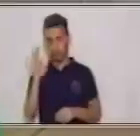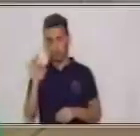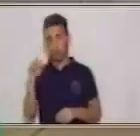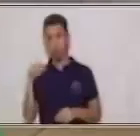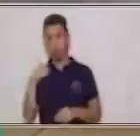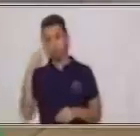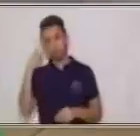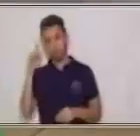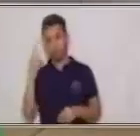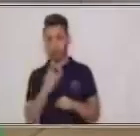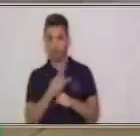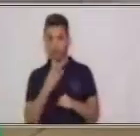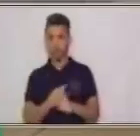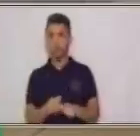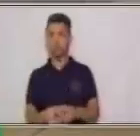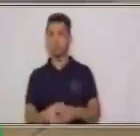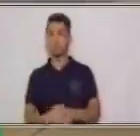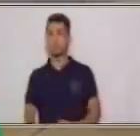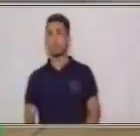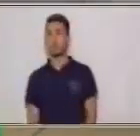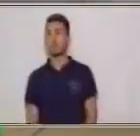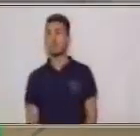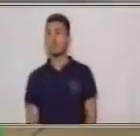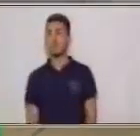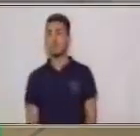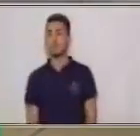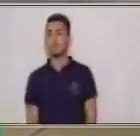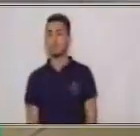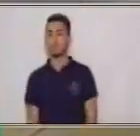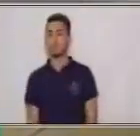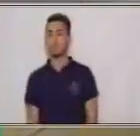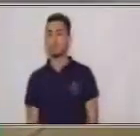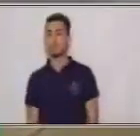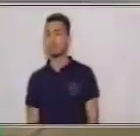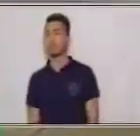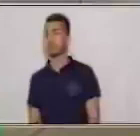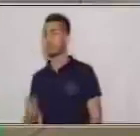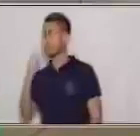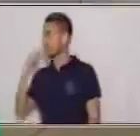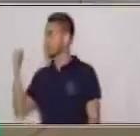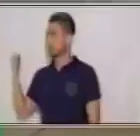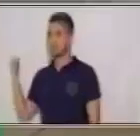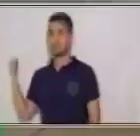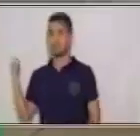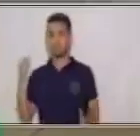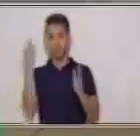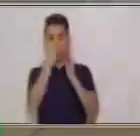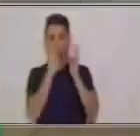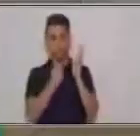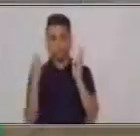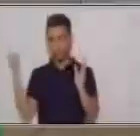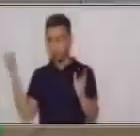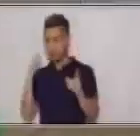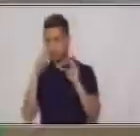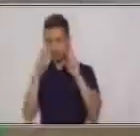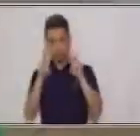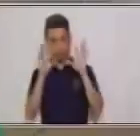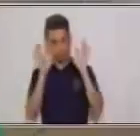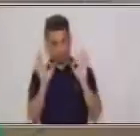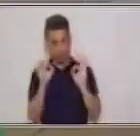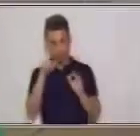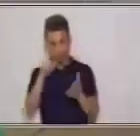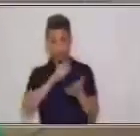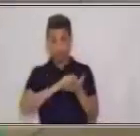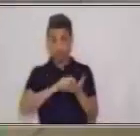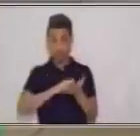¿sí? Acá te presento una serie de imágenes. Necesito que las observes muy bien y que ahí donde estés